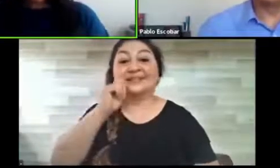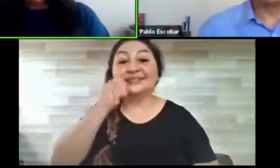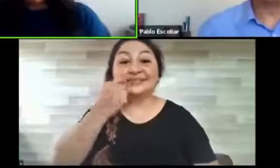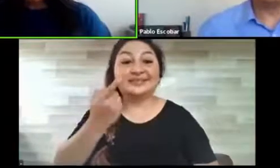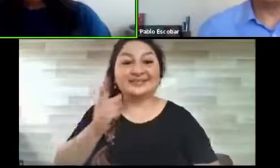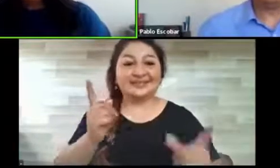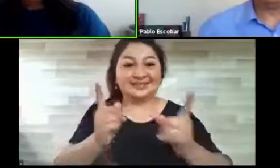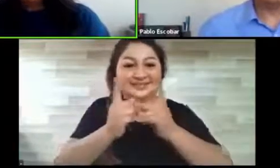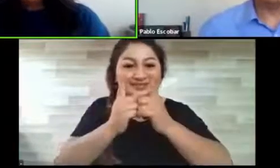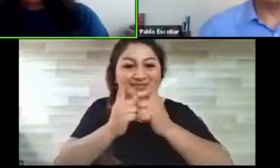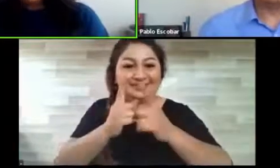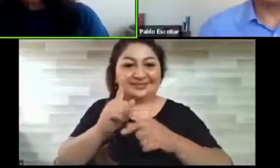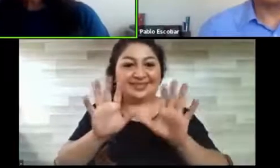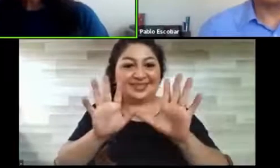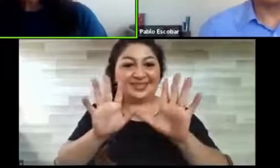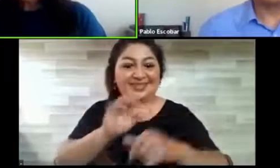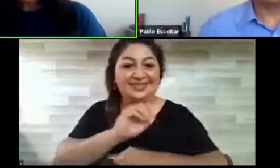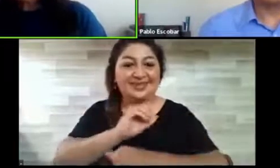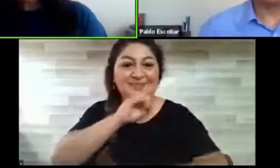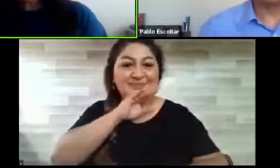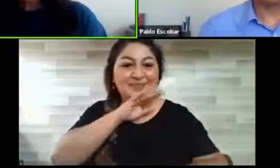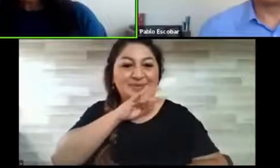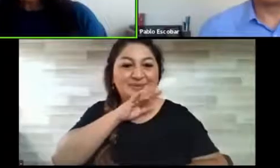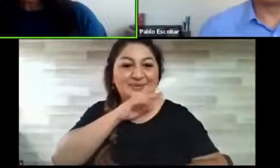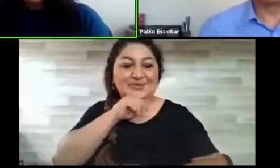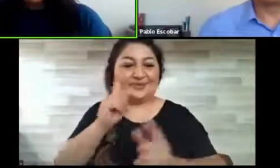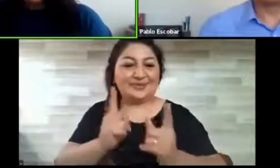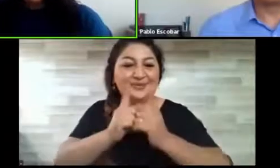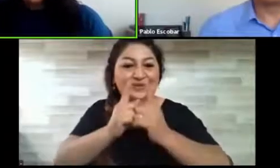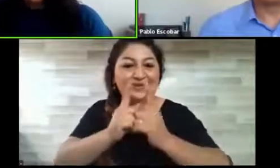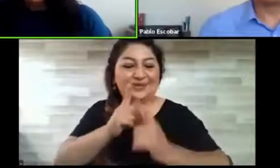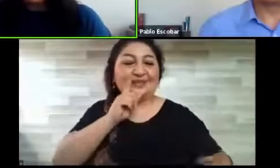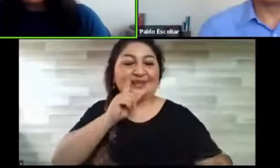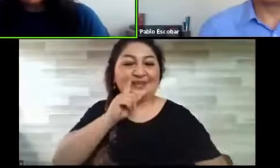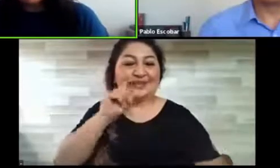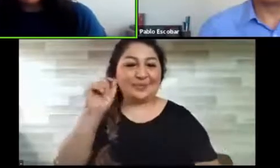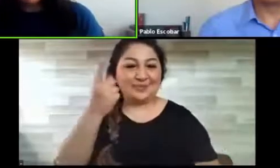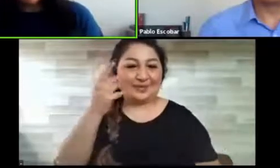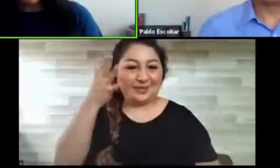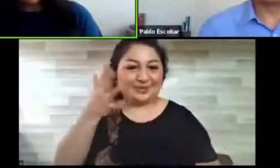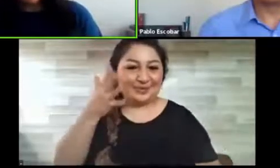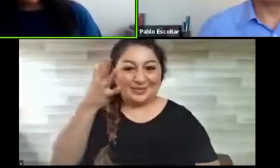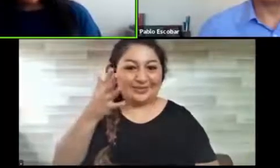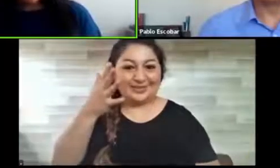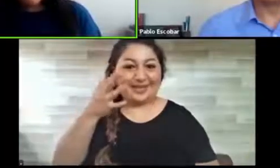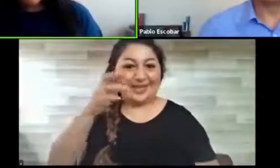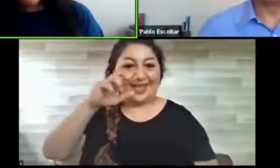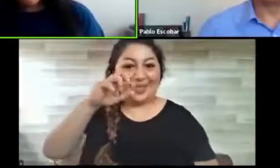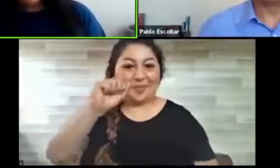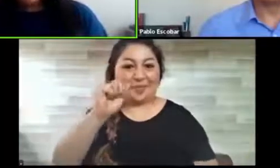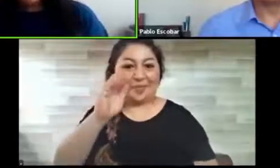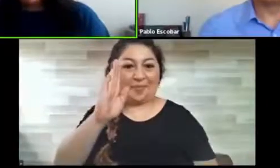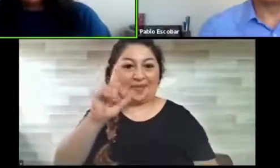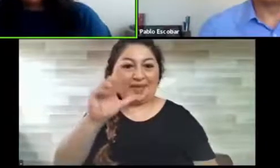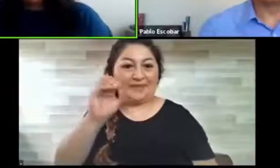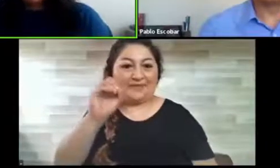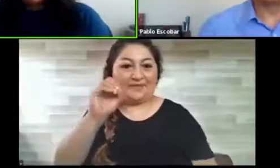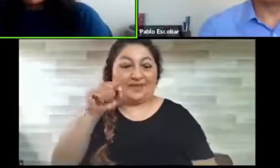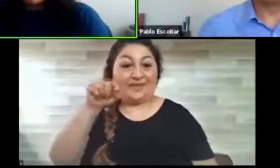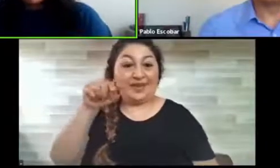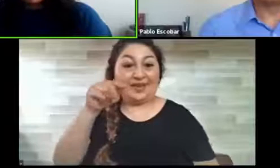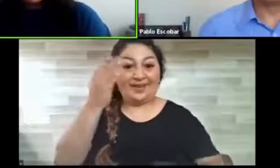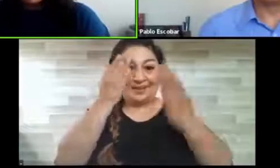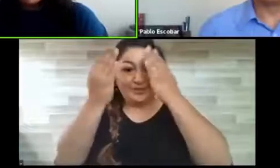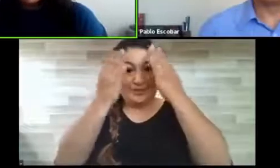son breves, así que tenemos ya a nuestro primer expositor. Él es Pablo Escobar, es psicólogo y doctorado